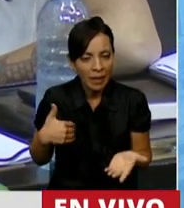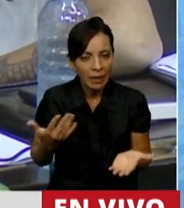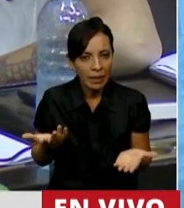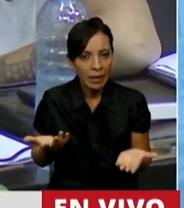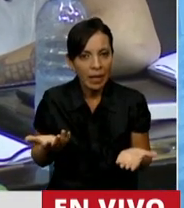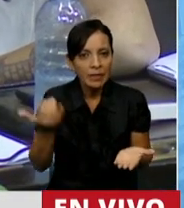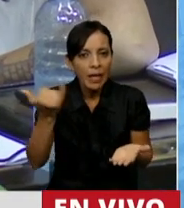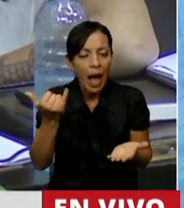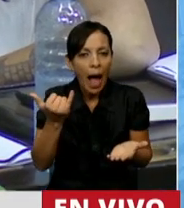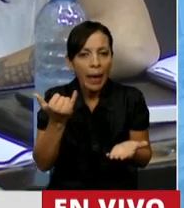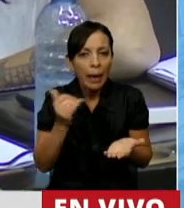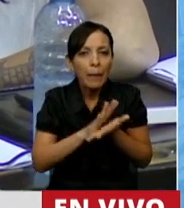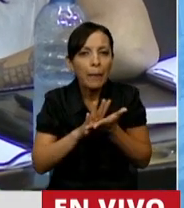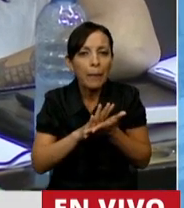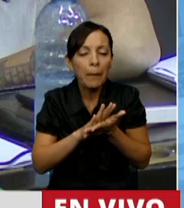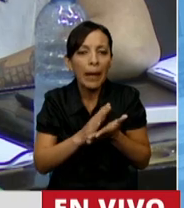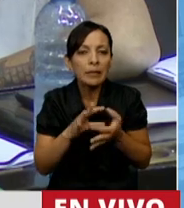tiene base cristiana.